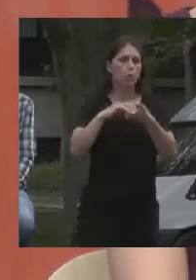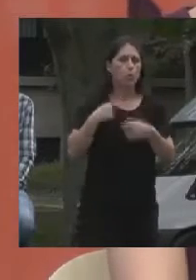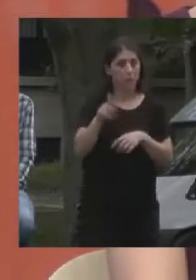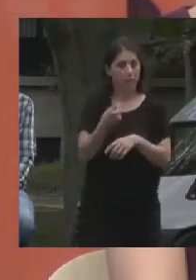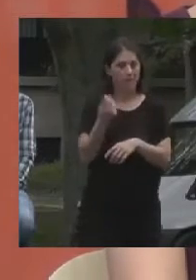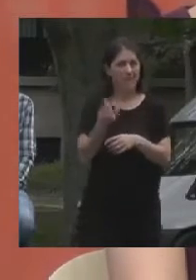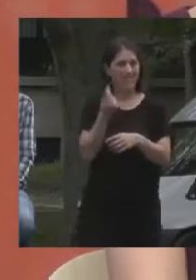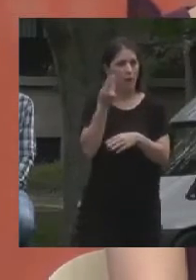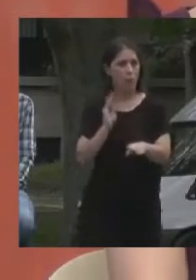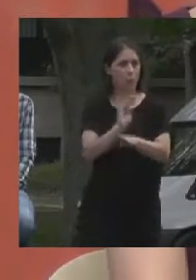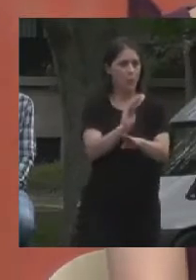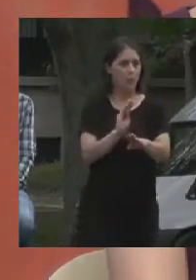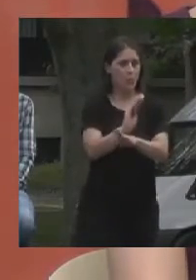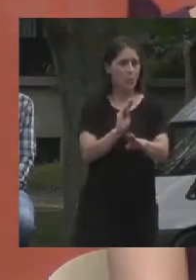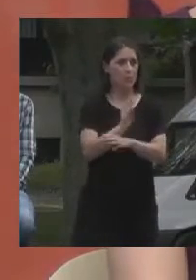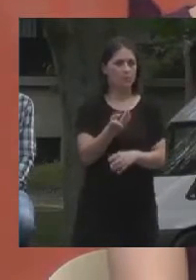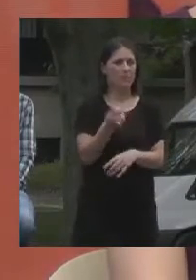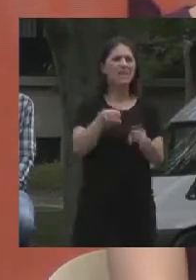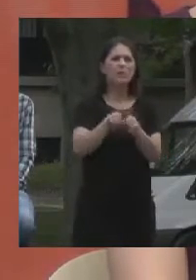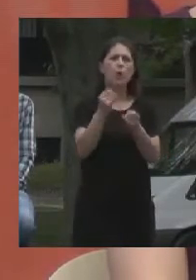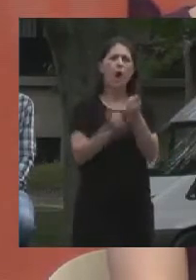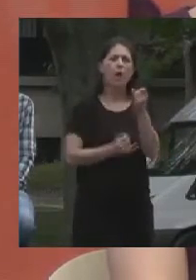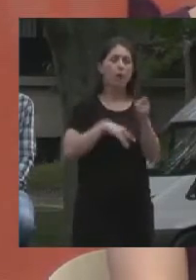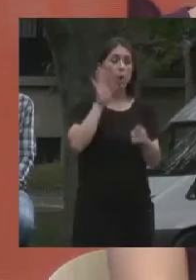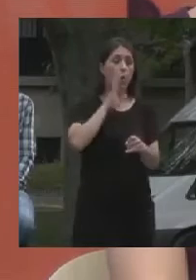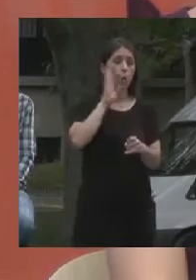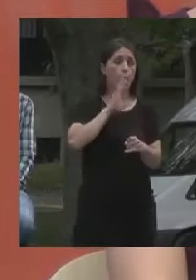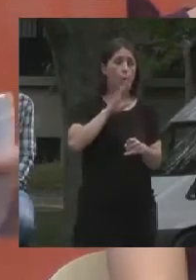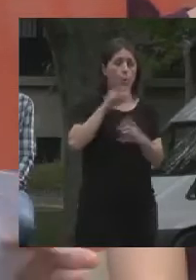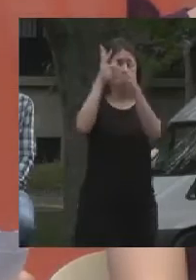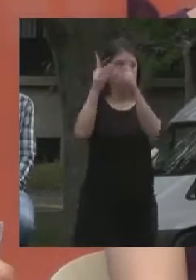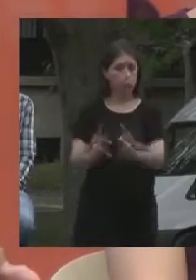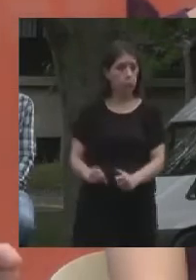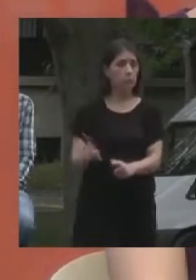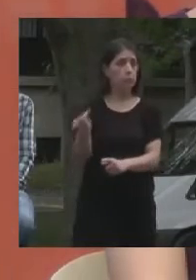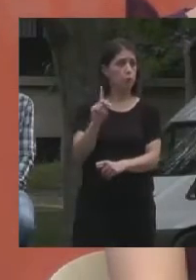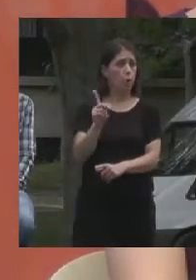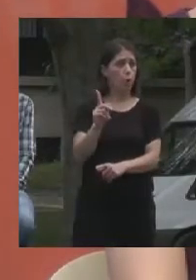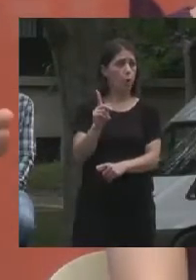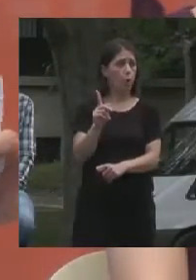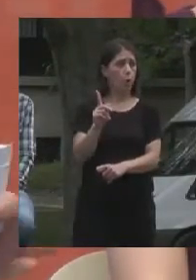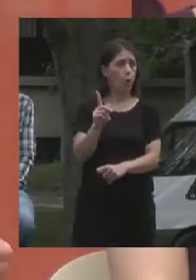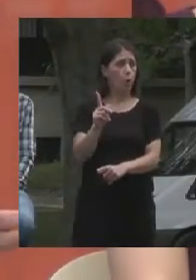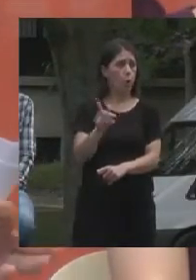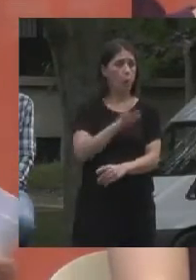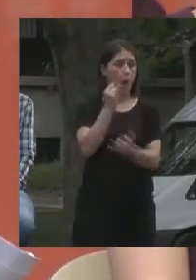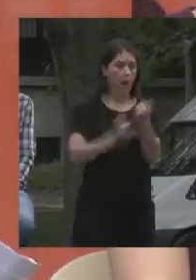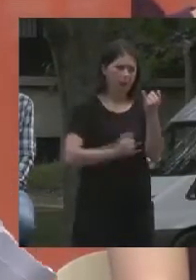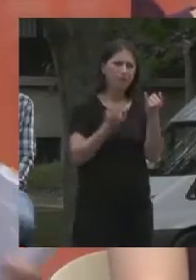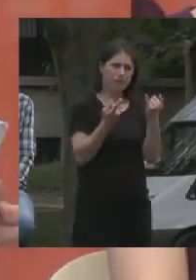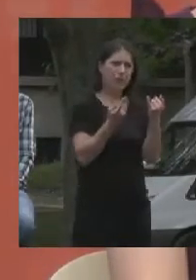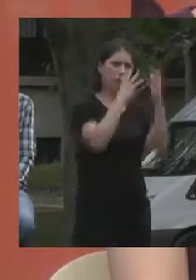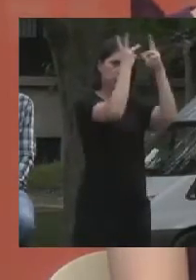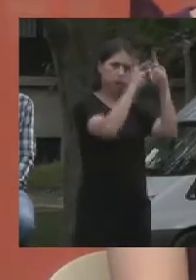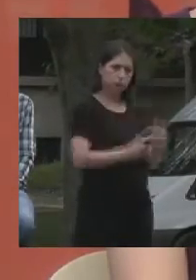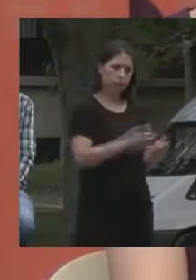adxudicación deso, eso non computa como cantidade de corrupción, pero ten un efecto económico que quedan uns servicios públicos en atender